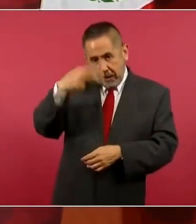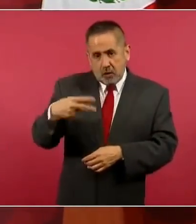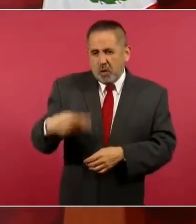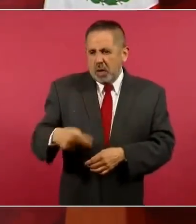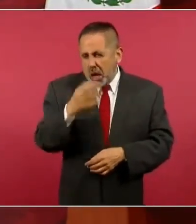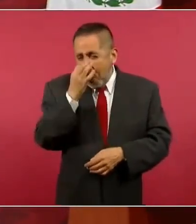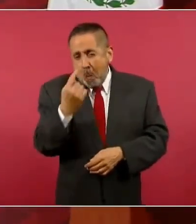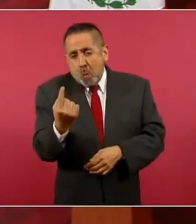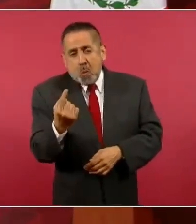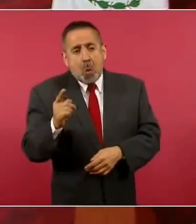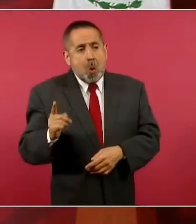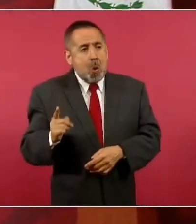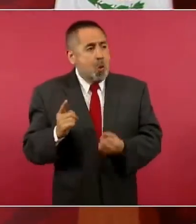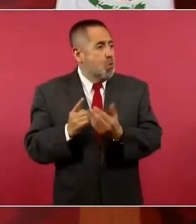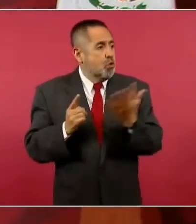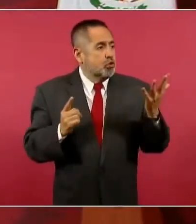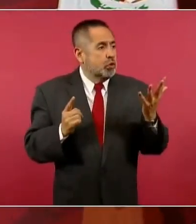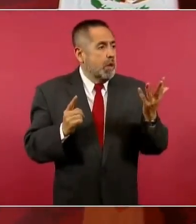uno creo,